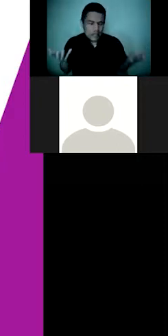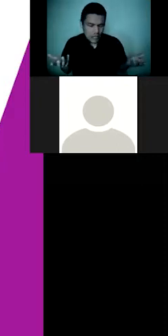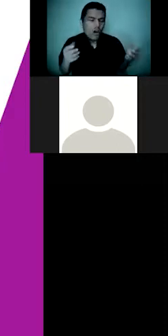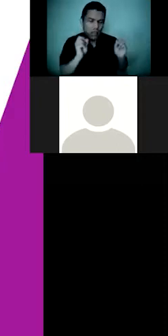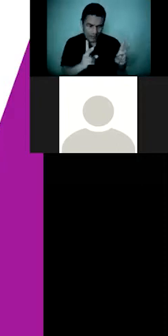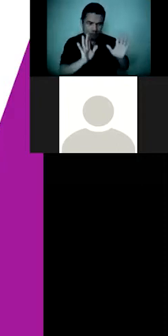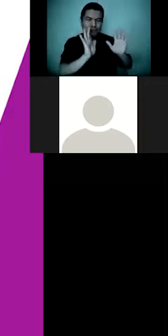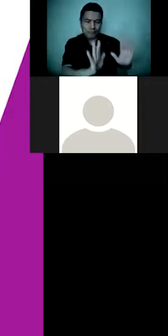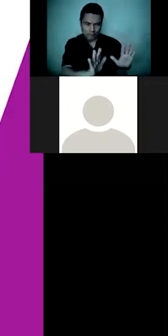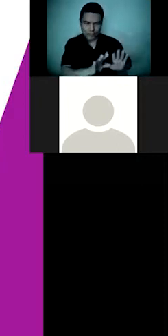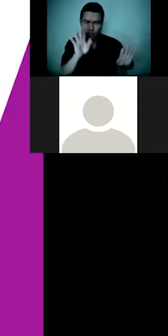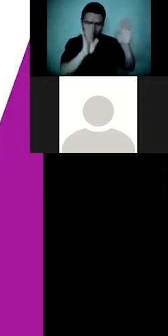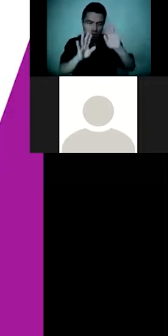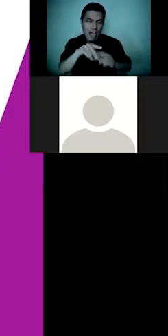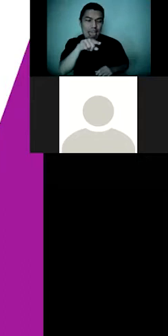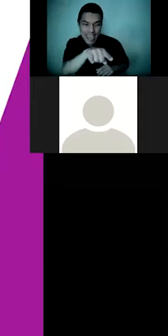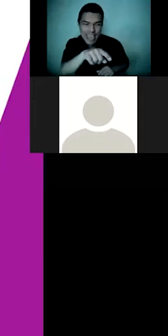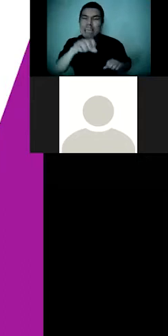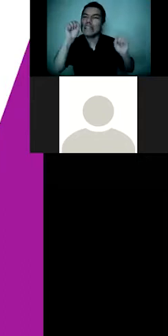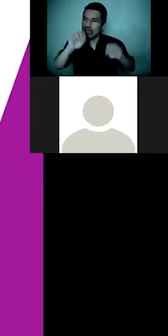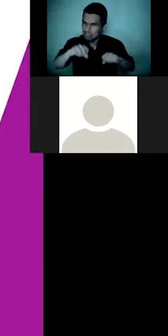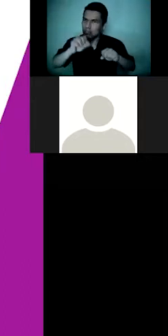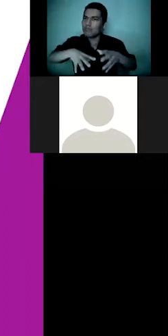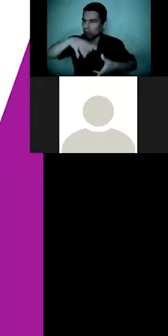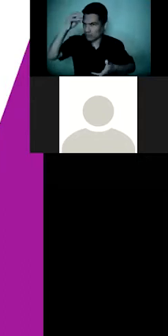nada más. Por eso, ok.